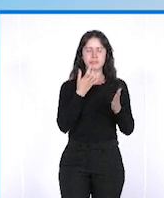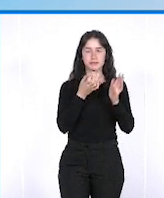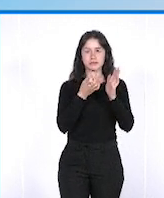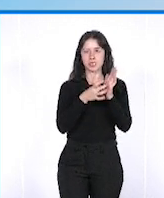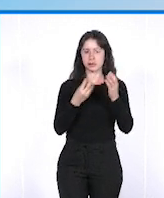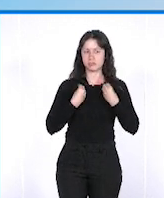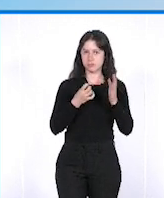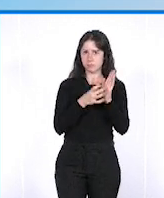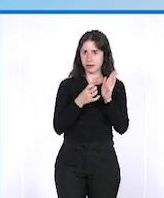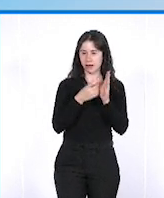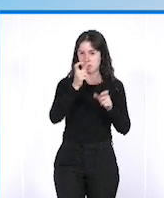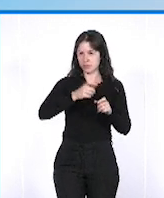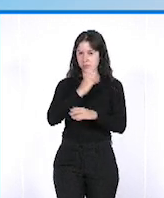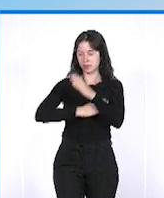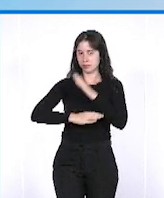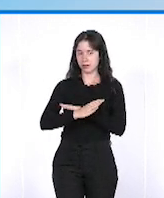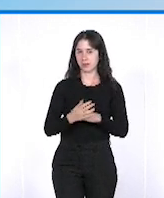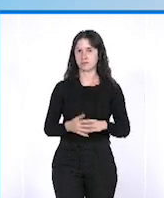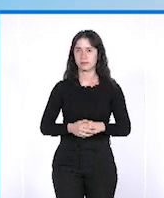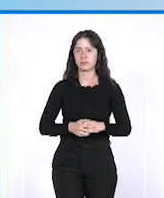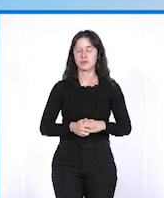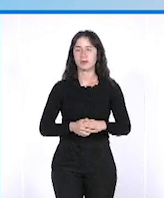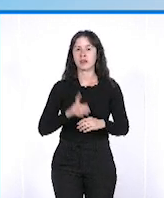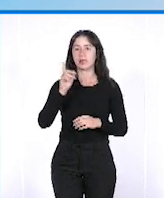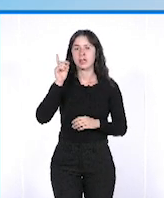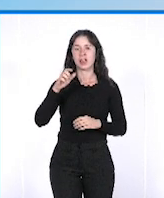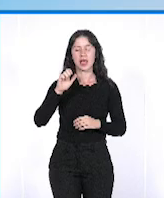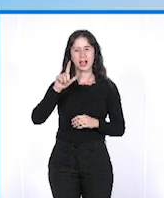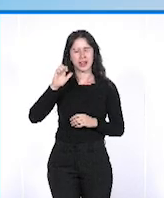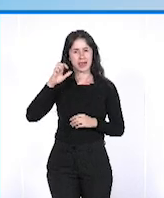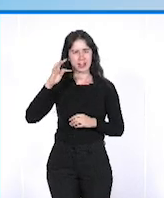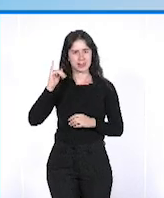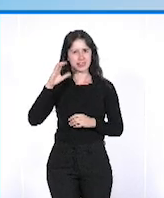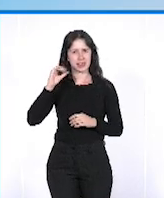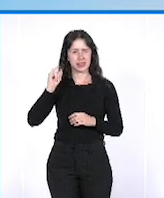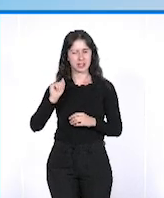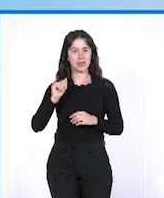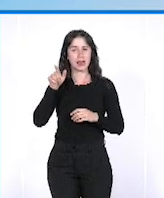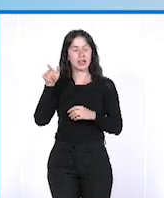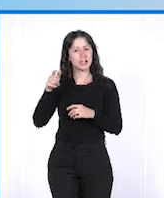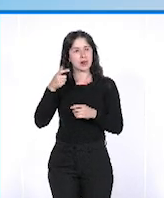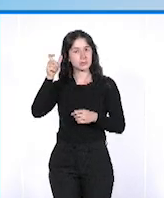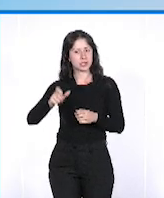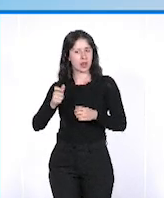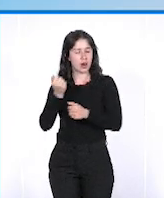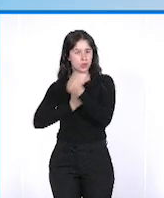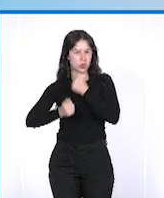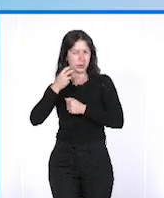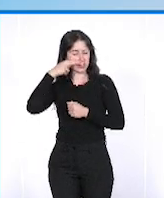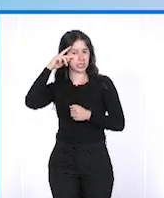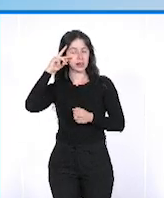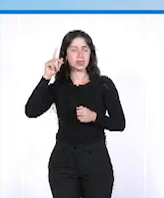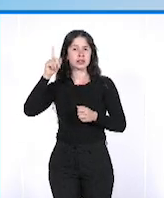con discapacidad también os presento a Leticia enar Leticia es economista ella es directora de evaluación